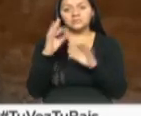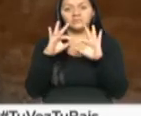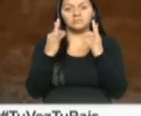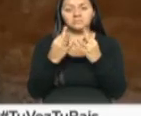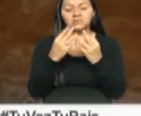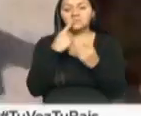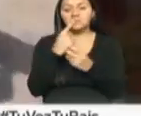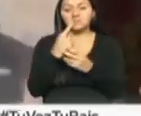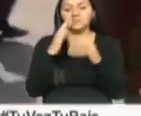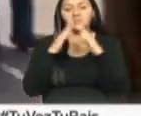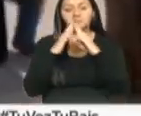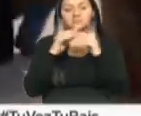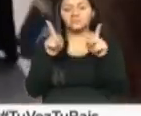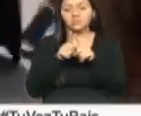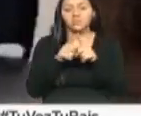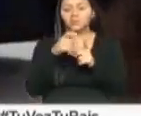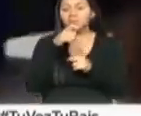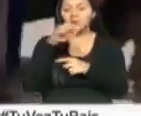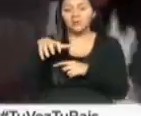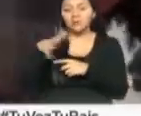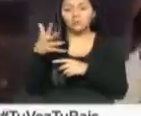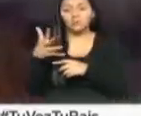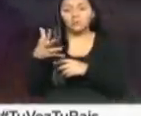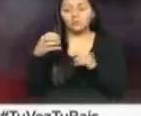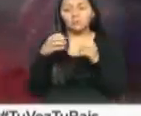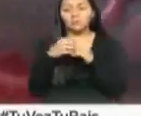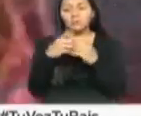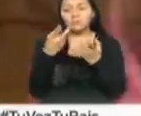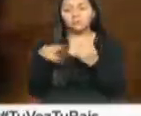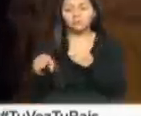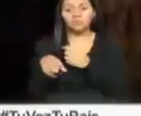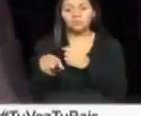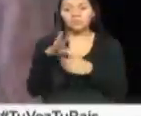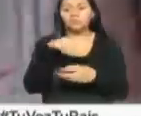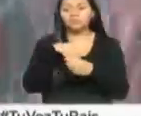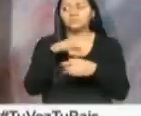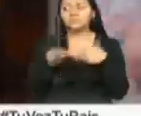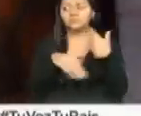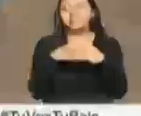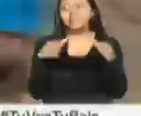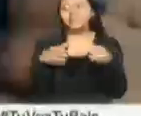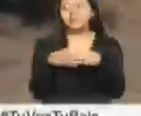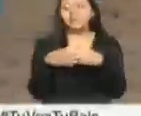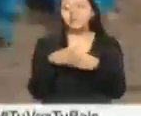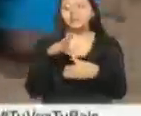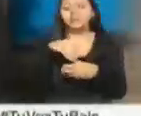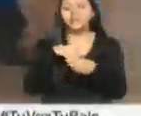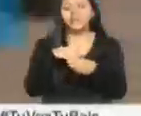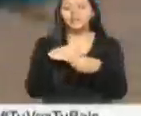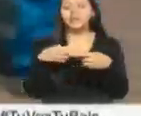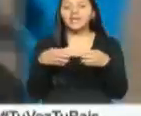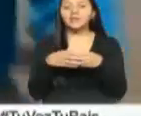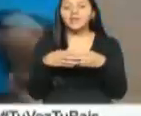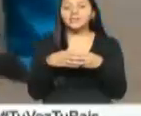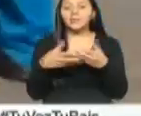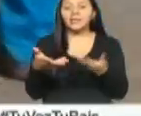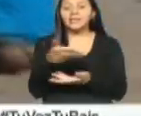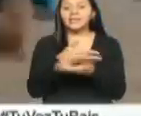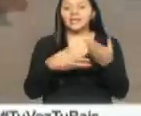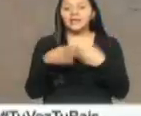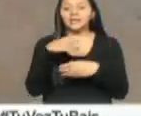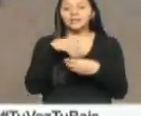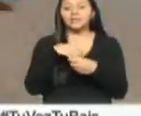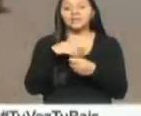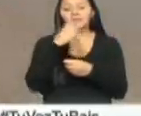el mismo techo, no hay agua potable y frecuentan las ratas. Al menos 307 personas, según la ONU, murieron en el oeste de Mosul